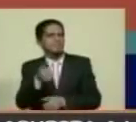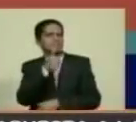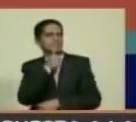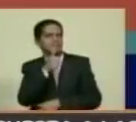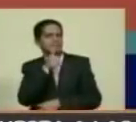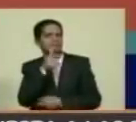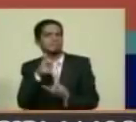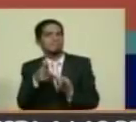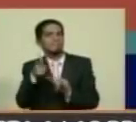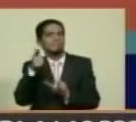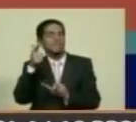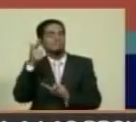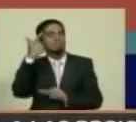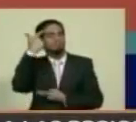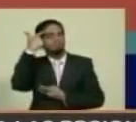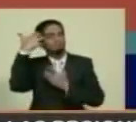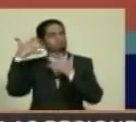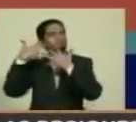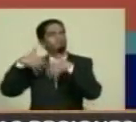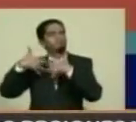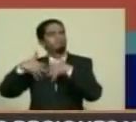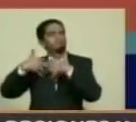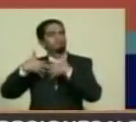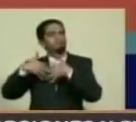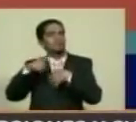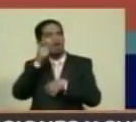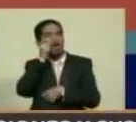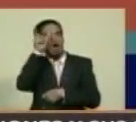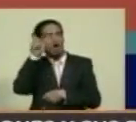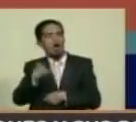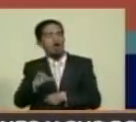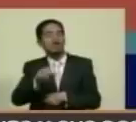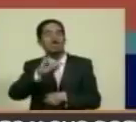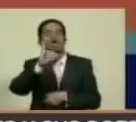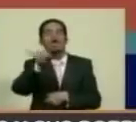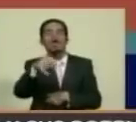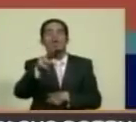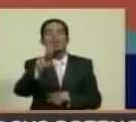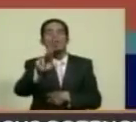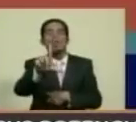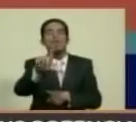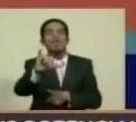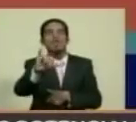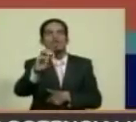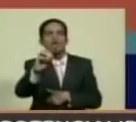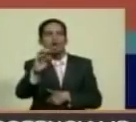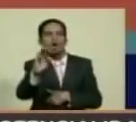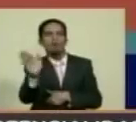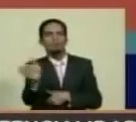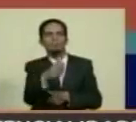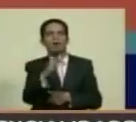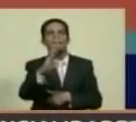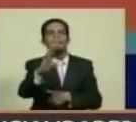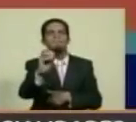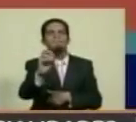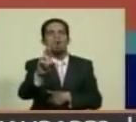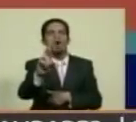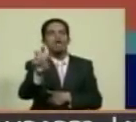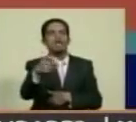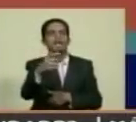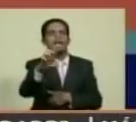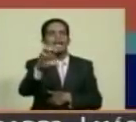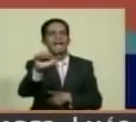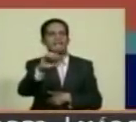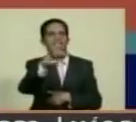autoría intelectual del señor Julio Borges, protegido en los actuales